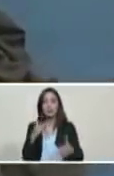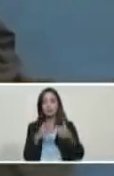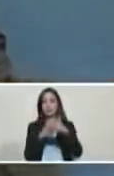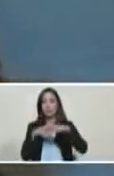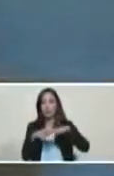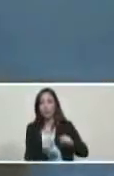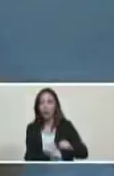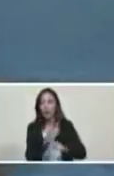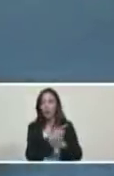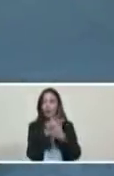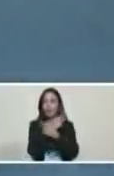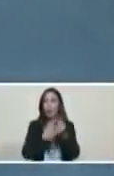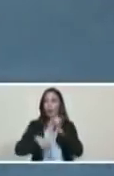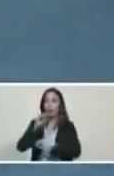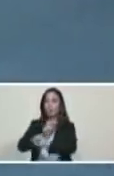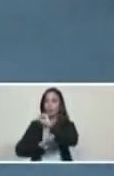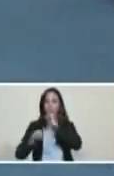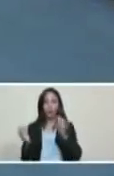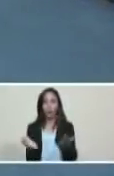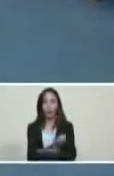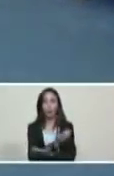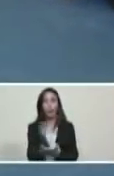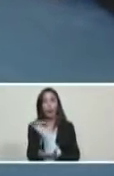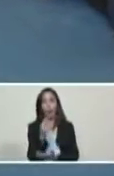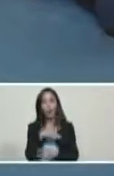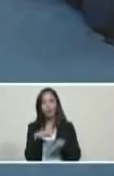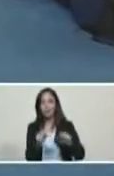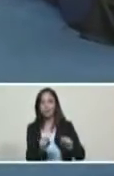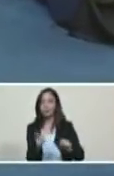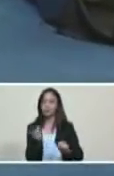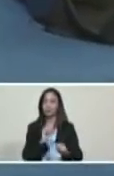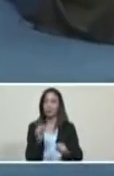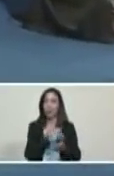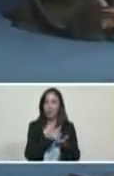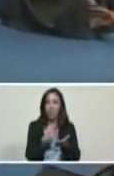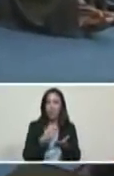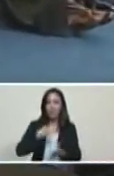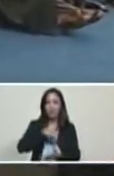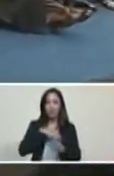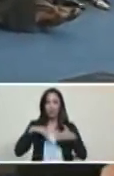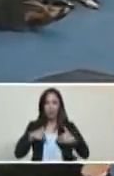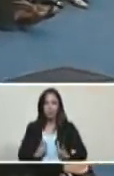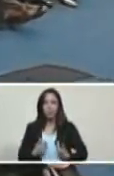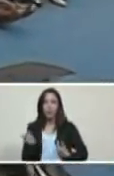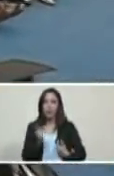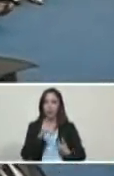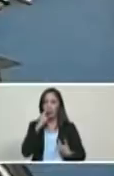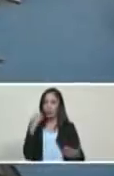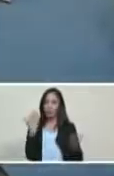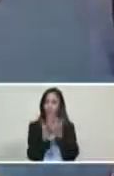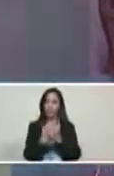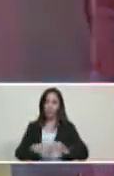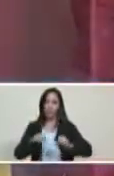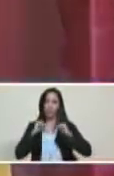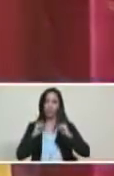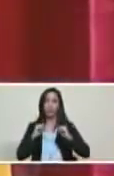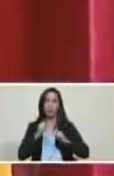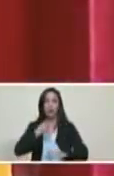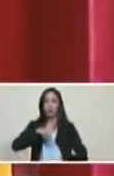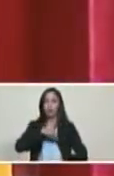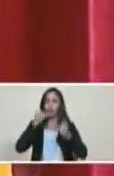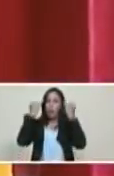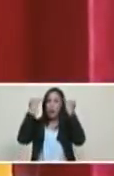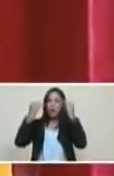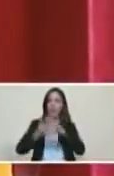imperialismo o cualquier intervención extranjera. No nos vamos a rendir, al contrario, ratificamos nuestros